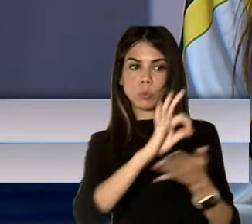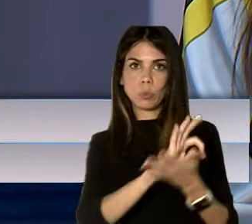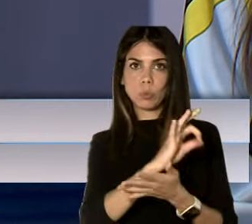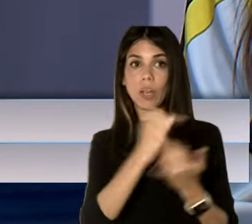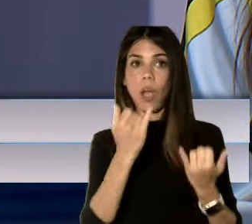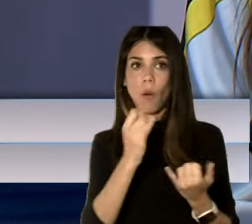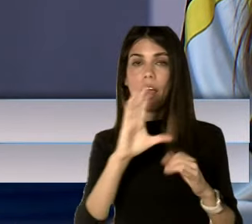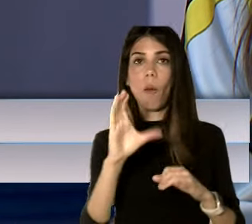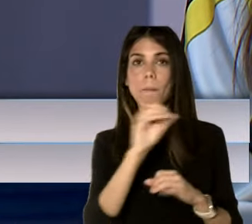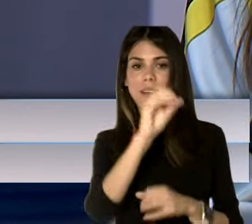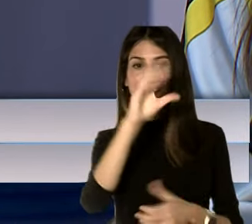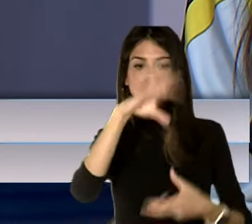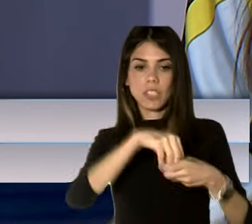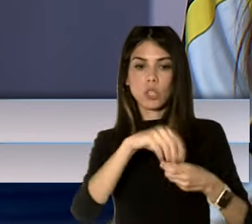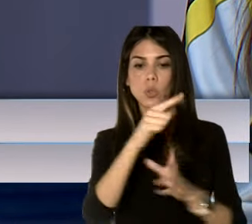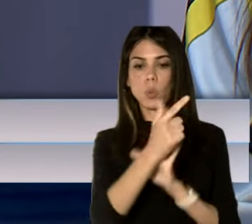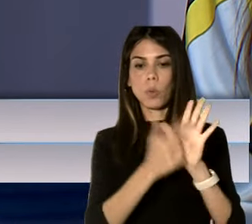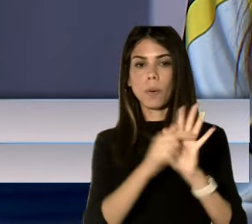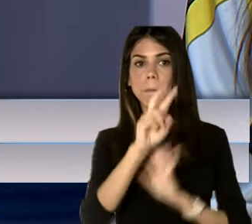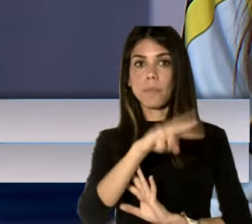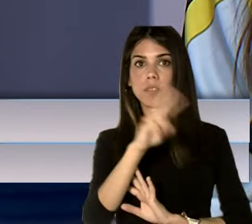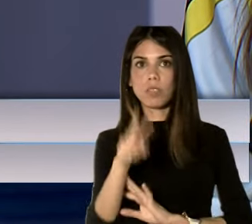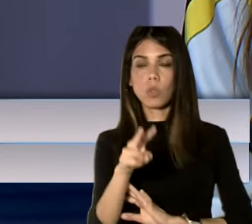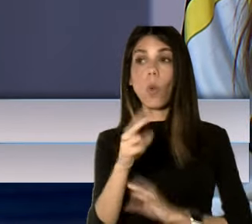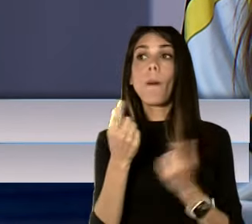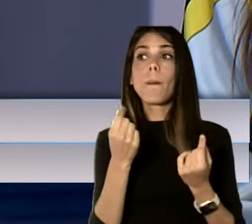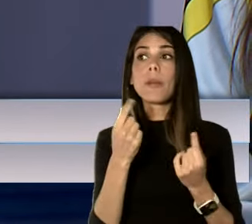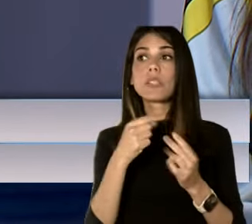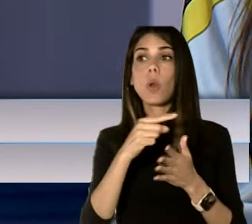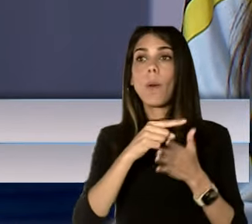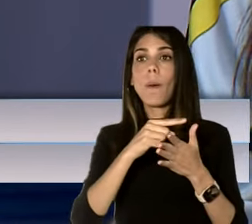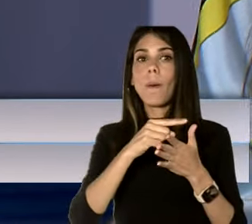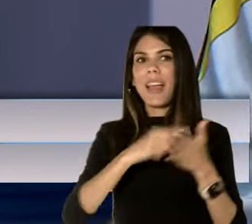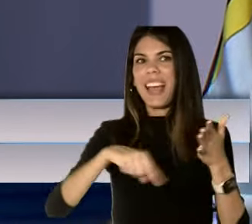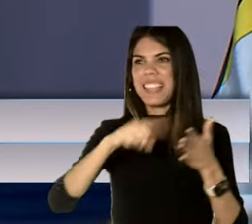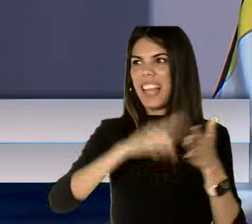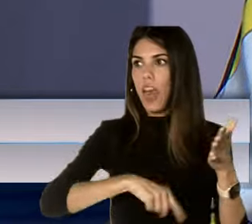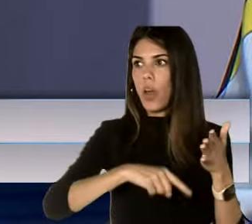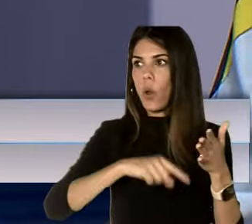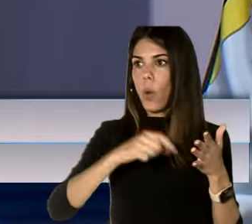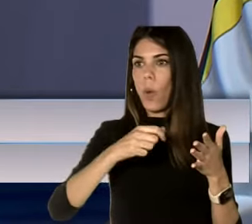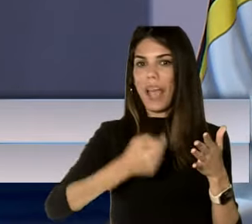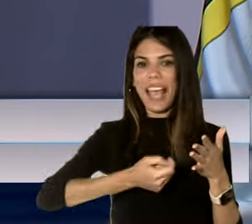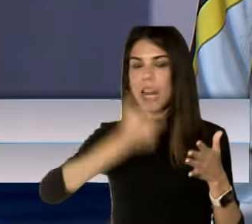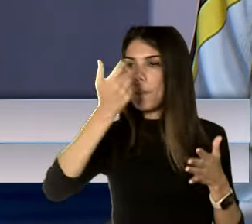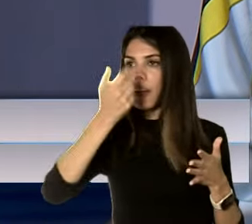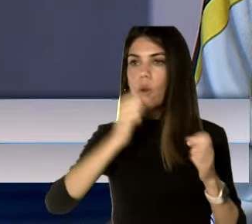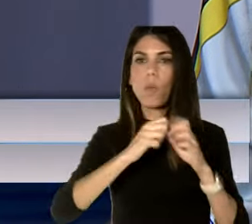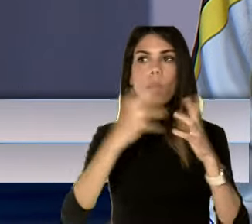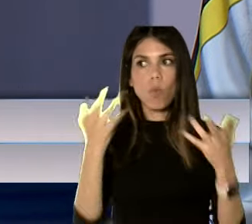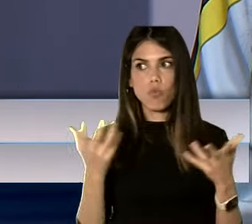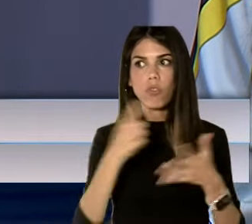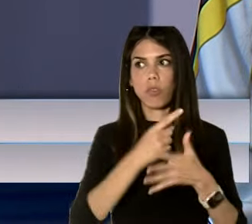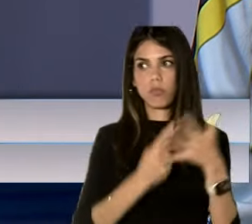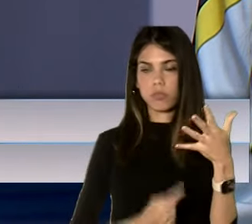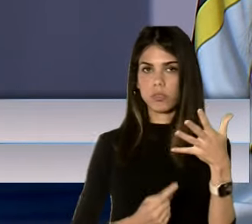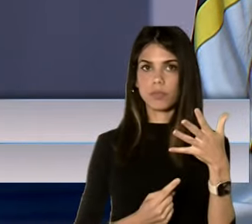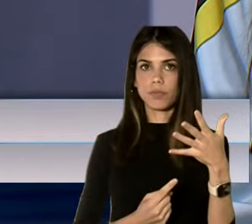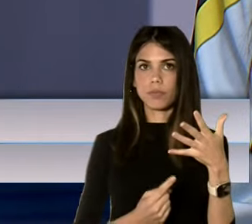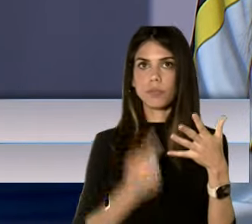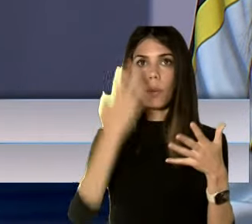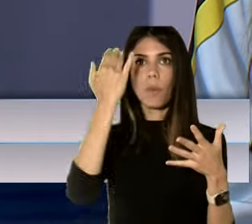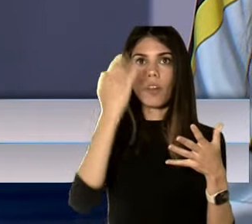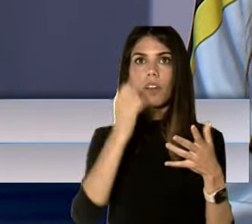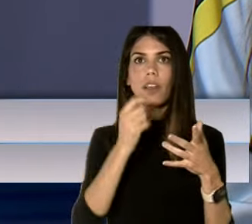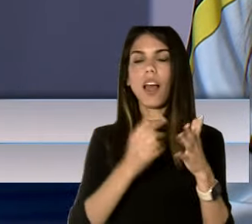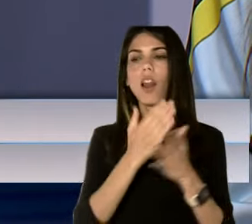60 y se eliminaron o se cancelaron se revocaron muchos de ellos eh Porque es